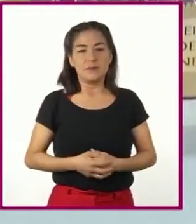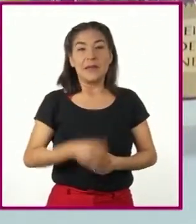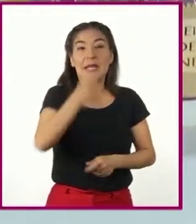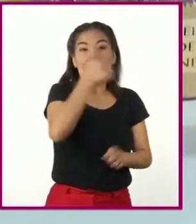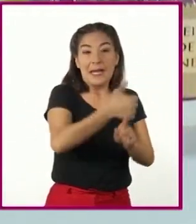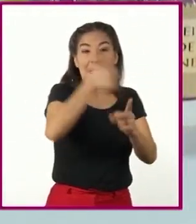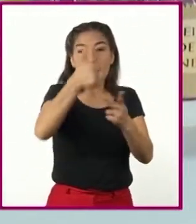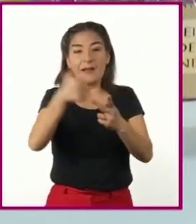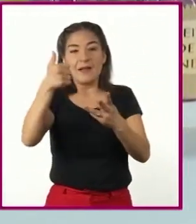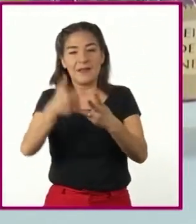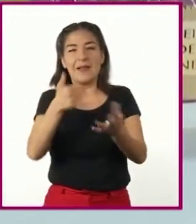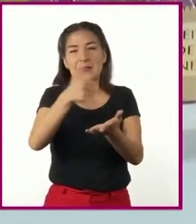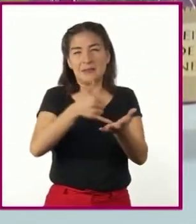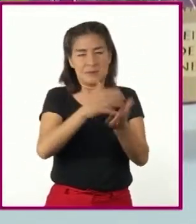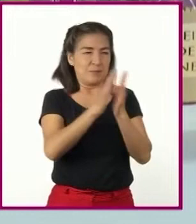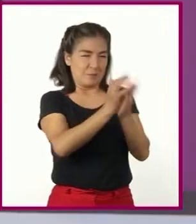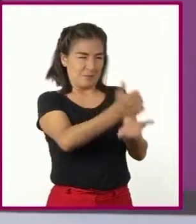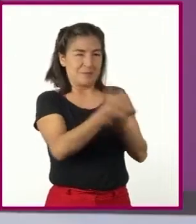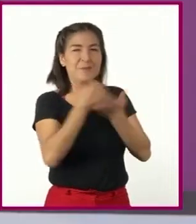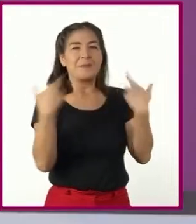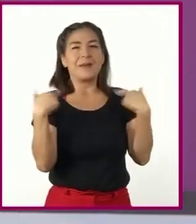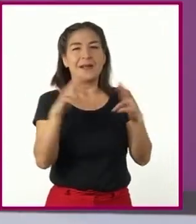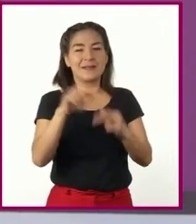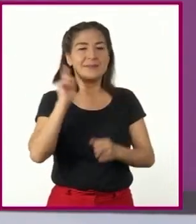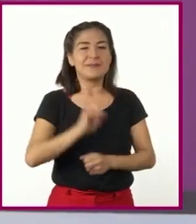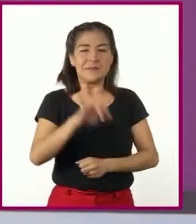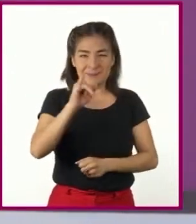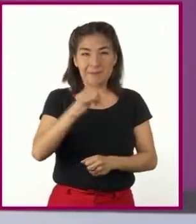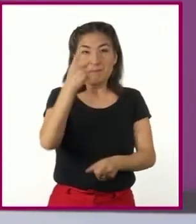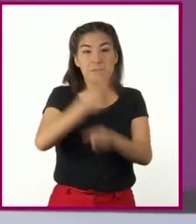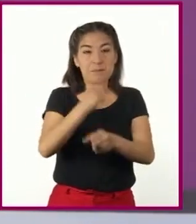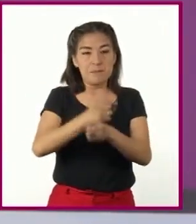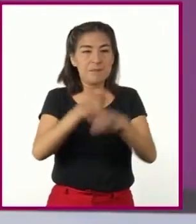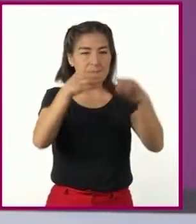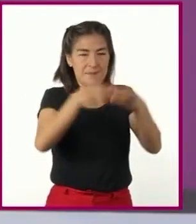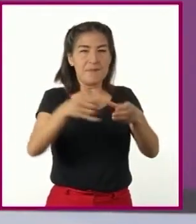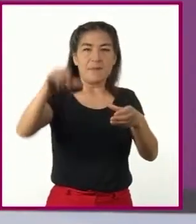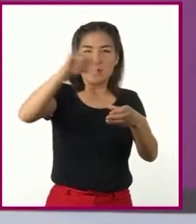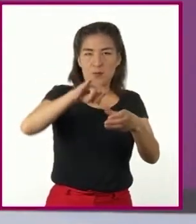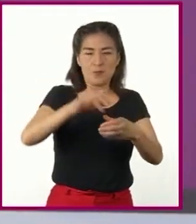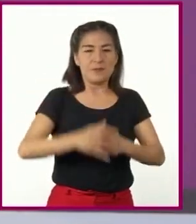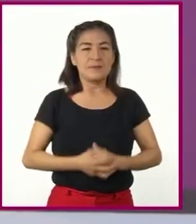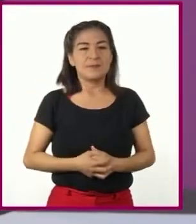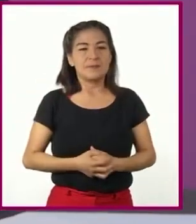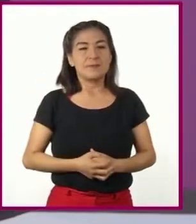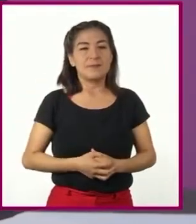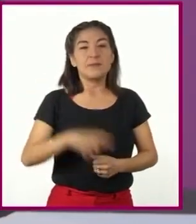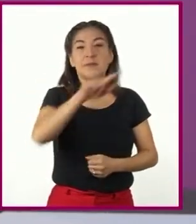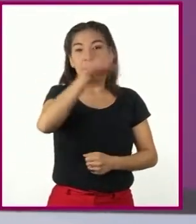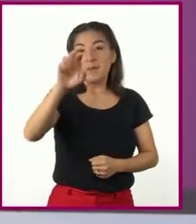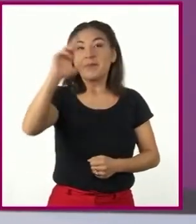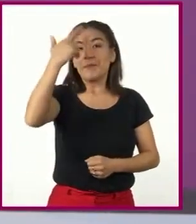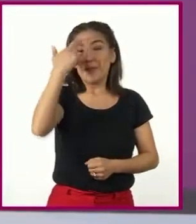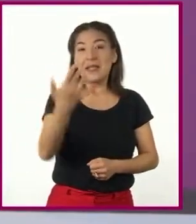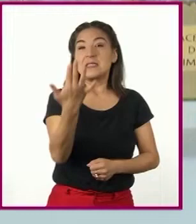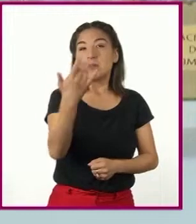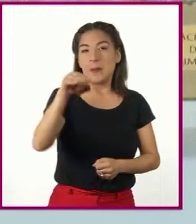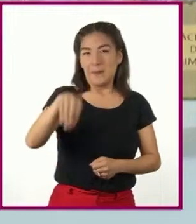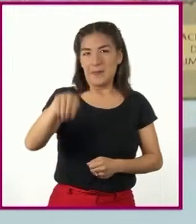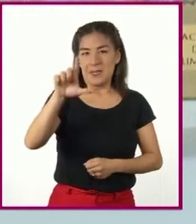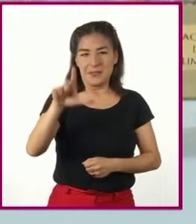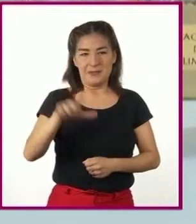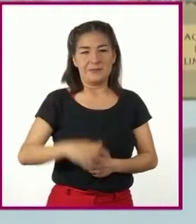uno de los aceites. ¿Me ayuda, maestra? Claro. Ponemos primero la base. Por favor. Recuerden que son 50